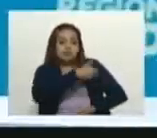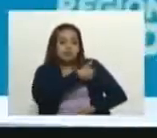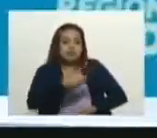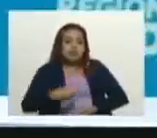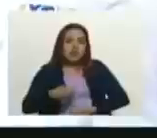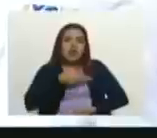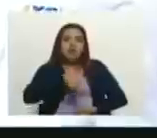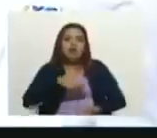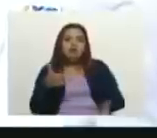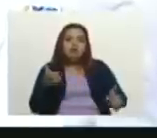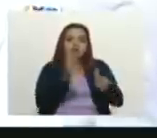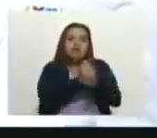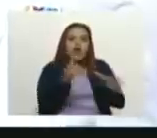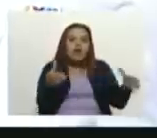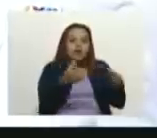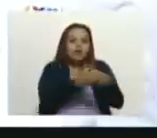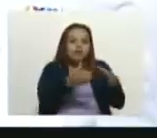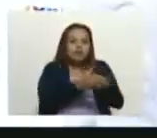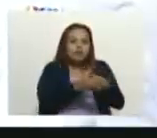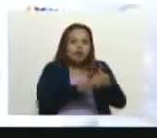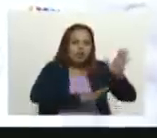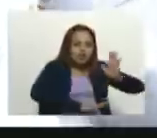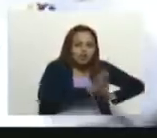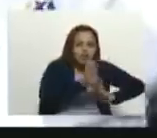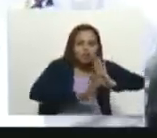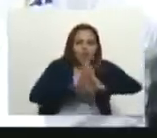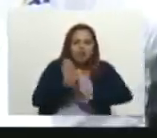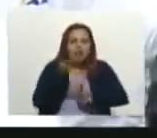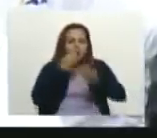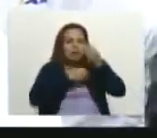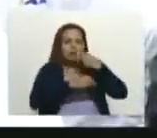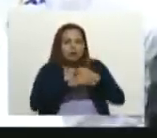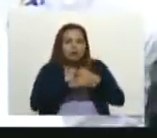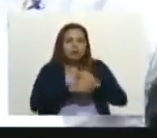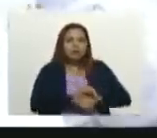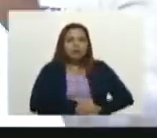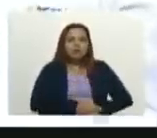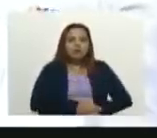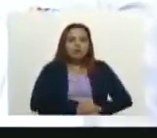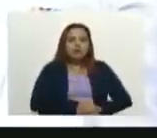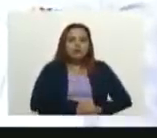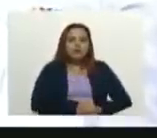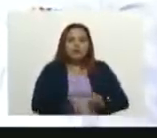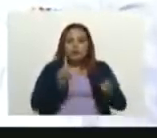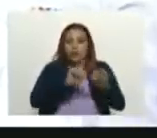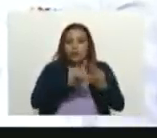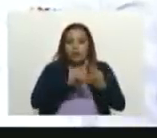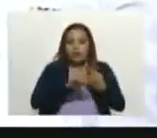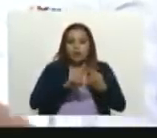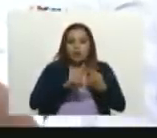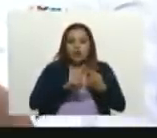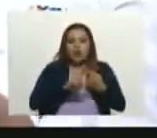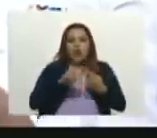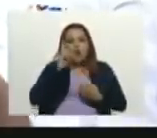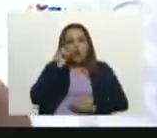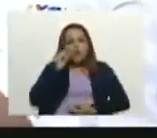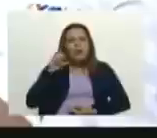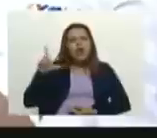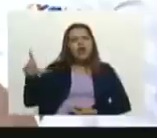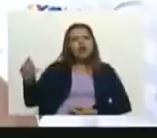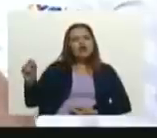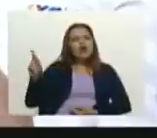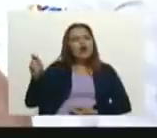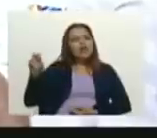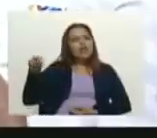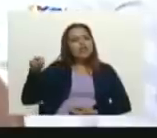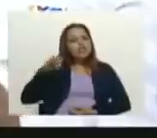presidente, hemos logrado hacer un grupo de productores. Dentro de ellos Lorenzo, Roberto Lorenzo, productores de